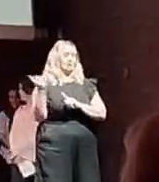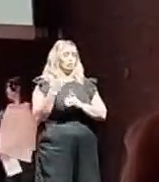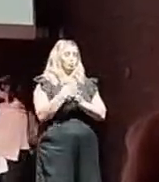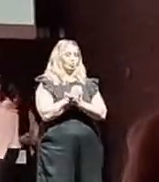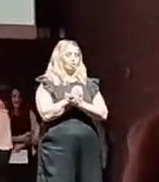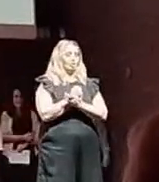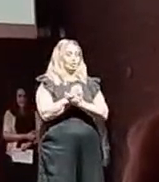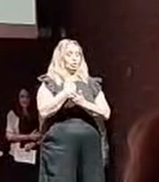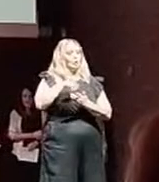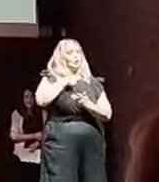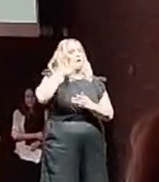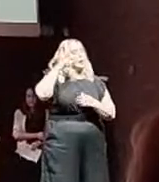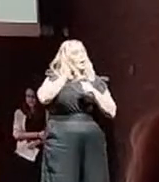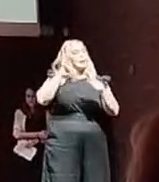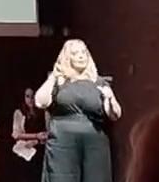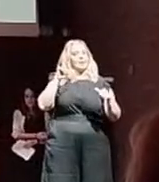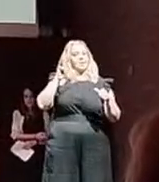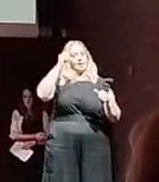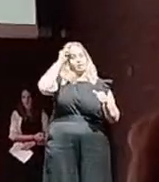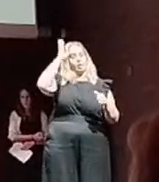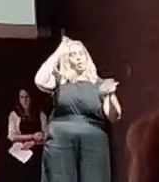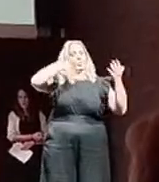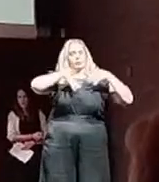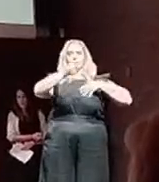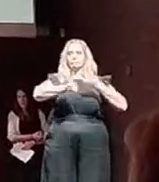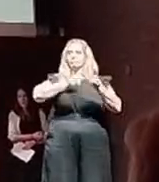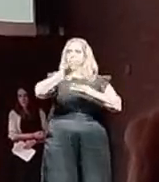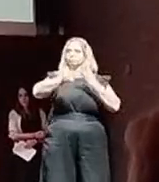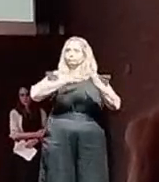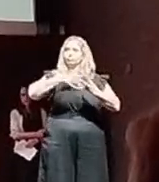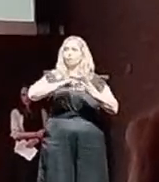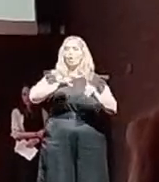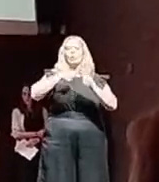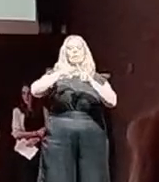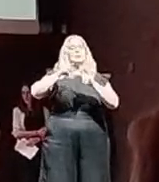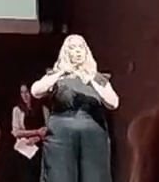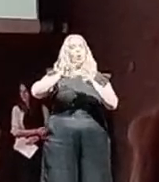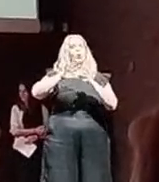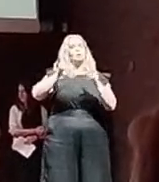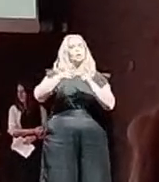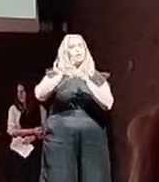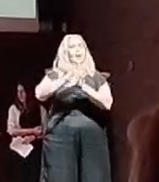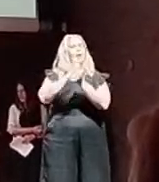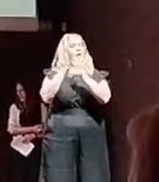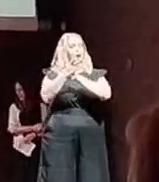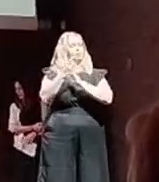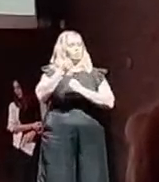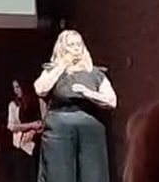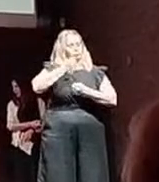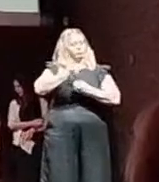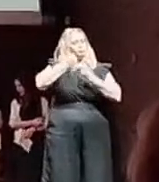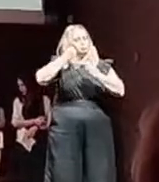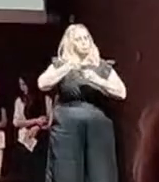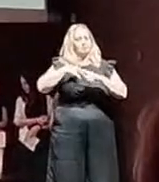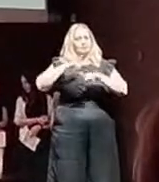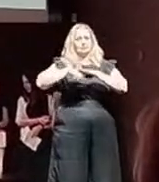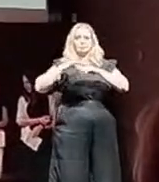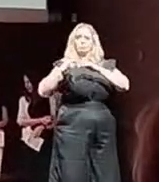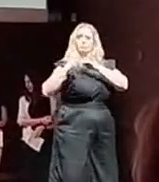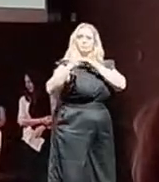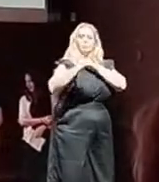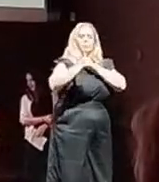en los que aportar nuestra experiencia y conocimiento, para que el cambio social sea significativo y